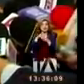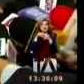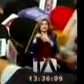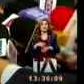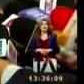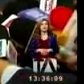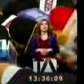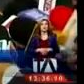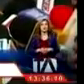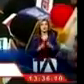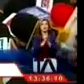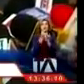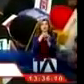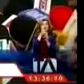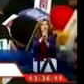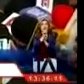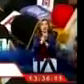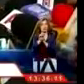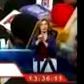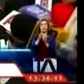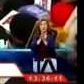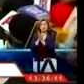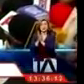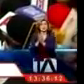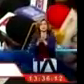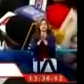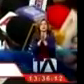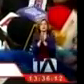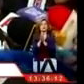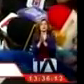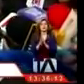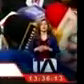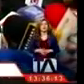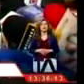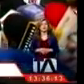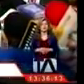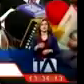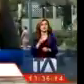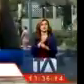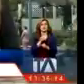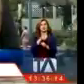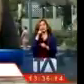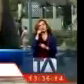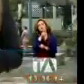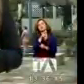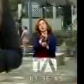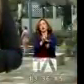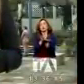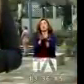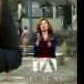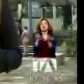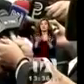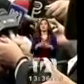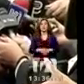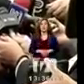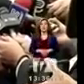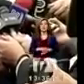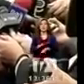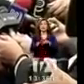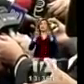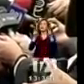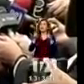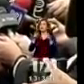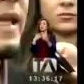les he pedido un centavo. ¿Quién quiere sacarme de mi labor fiscalizador? En cuanto al cobro de diezmos dentro del despacho